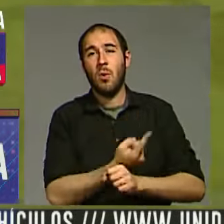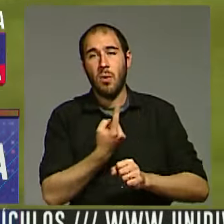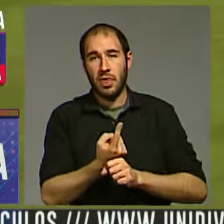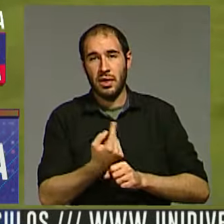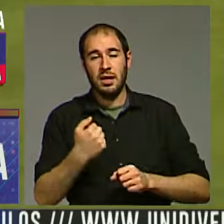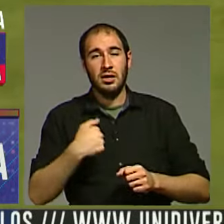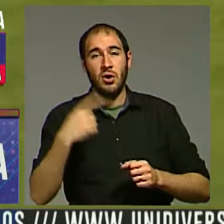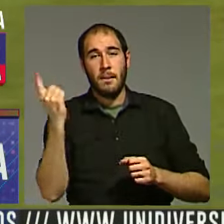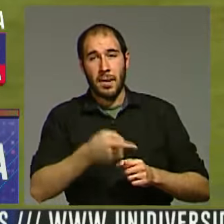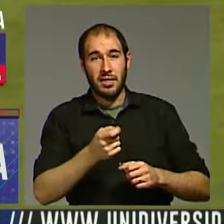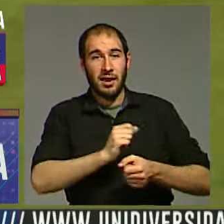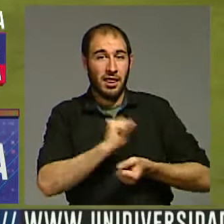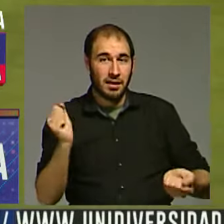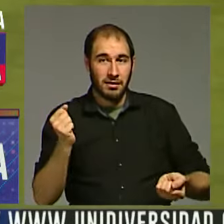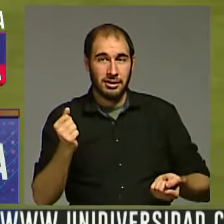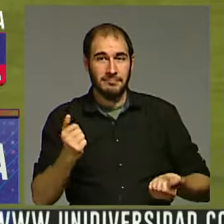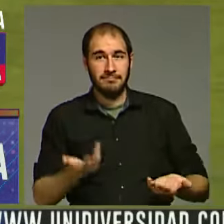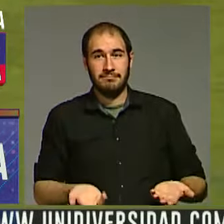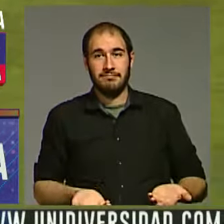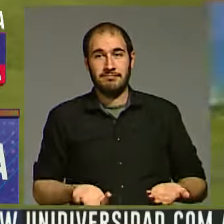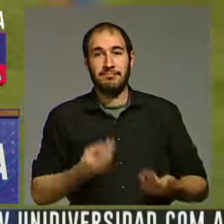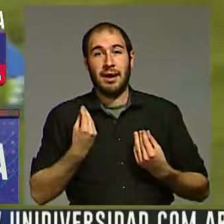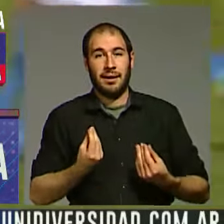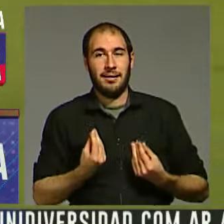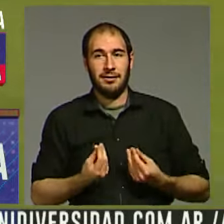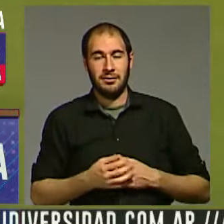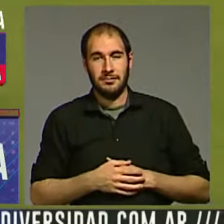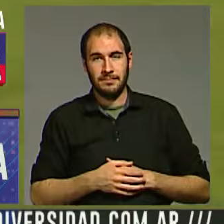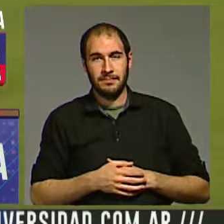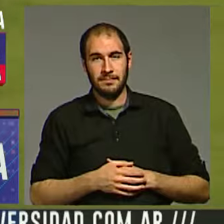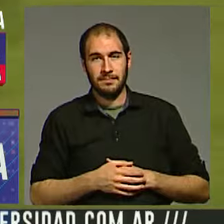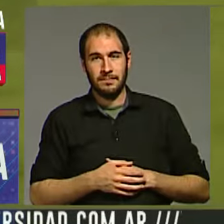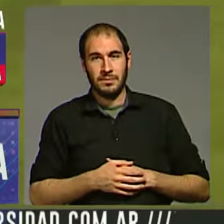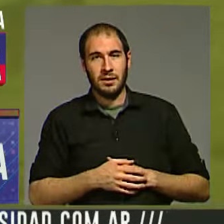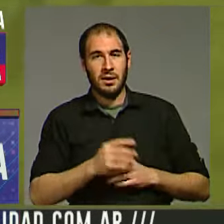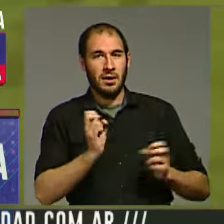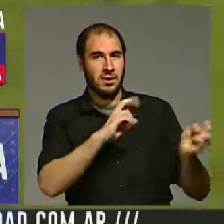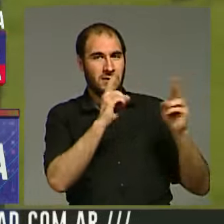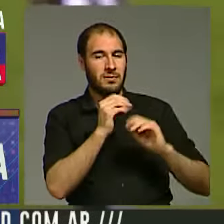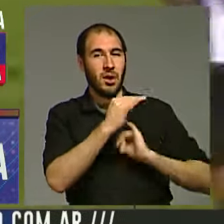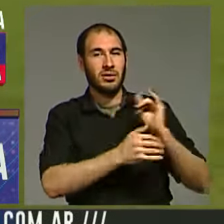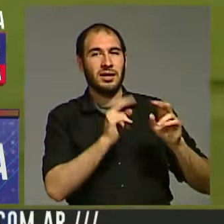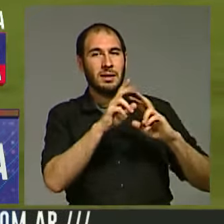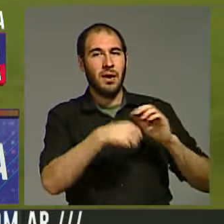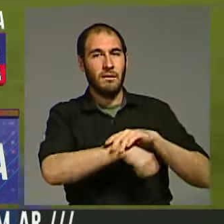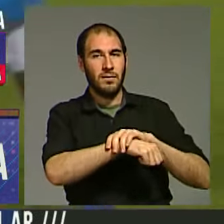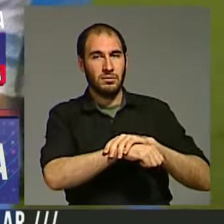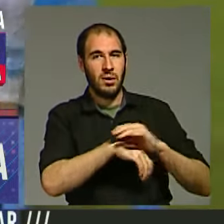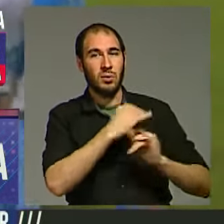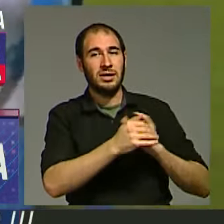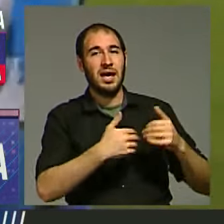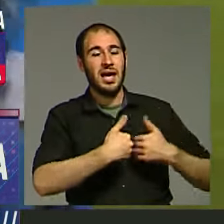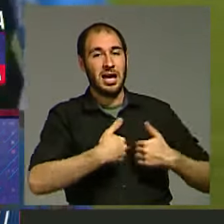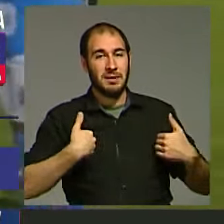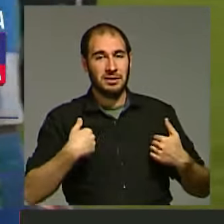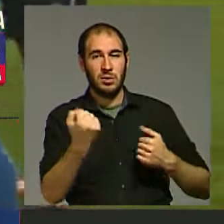te pongo 10 años de prisión y te dejo libre, no tiene sentido. Bueno. Vamos a cambiar de tema, vamos a hablar de lo futbolístico. Decíamos que Gimnasia tiene un